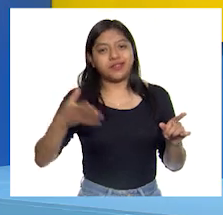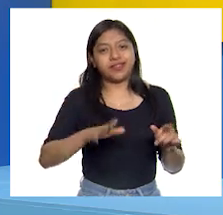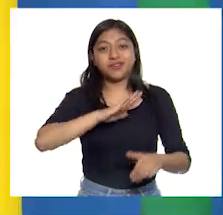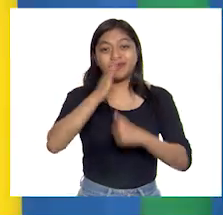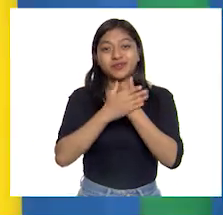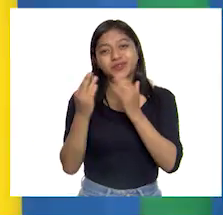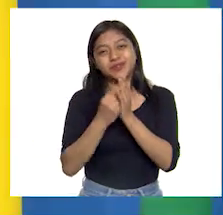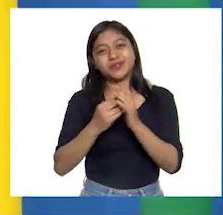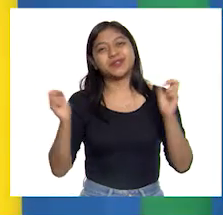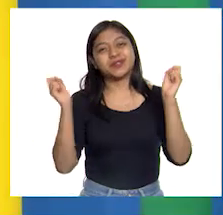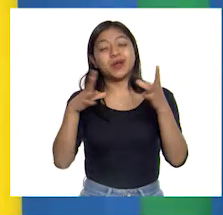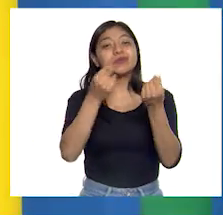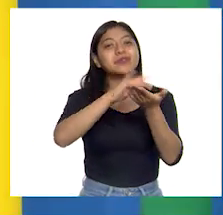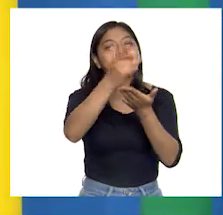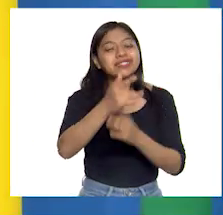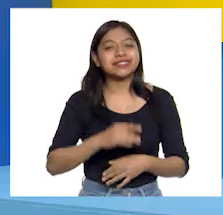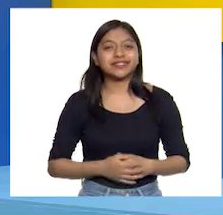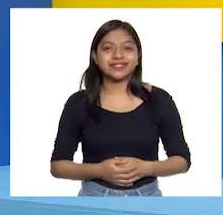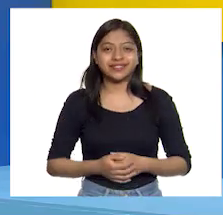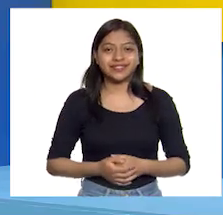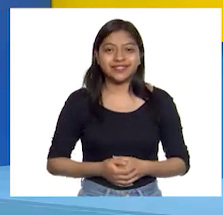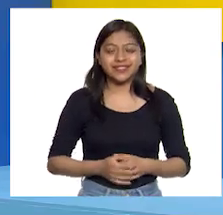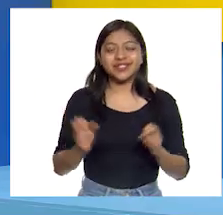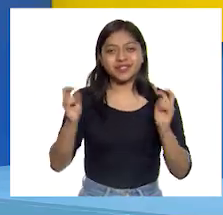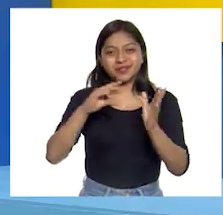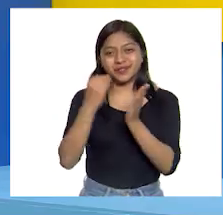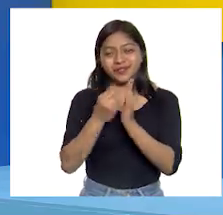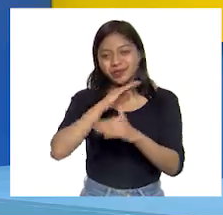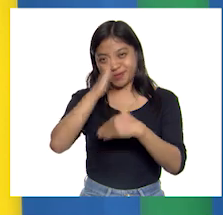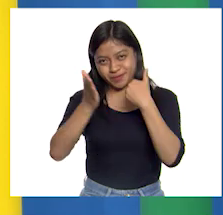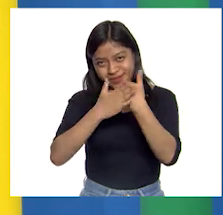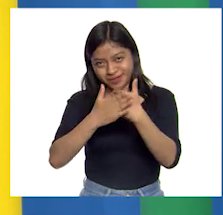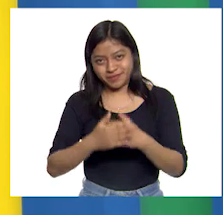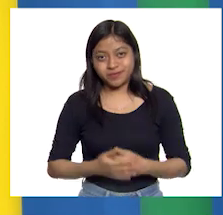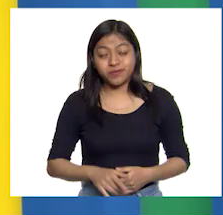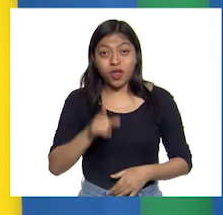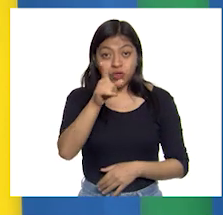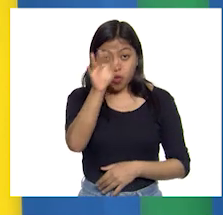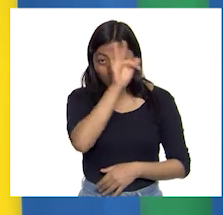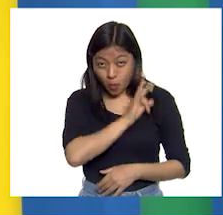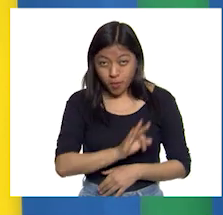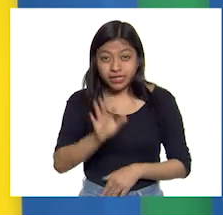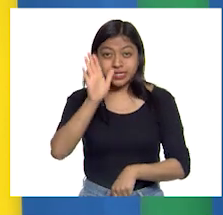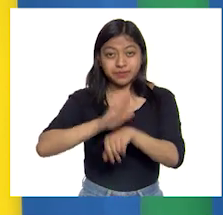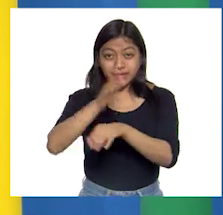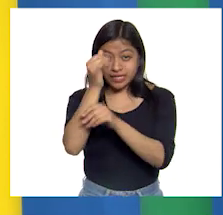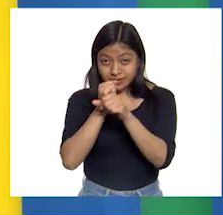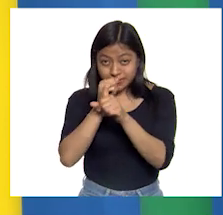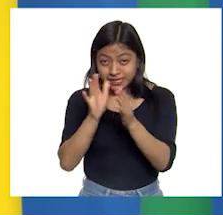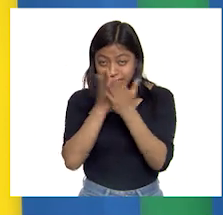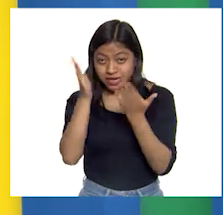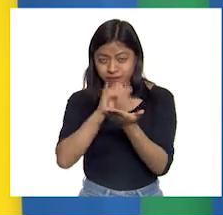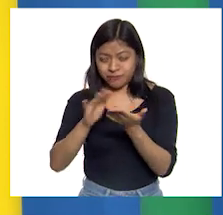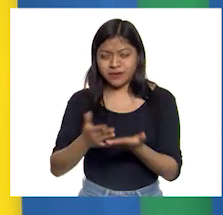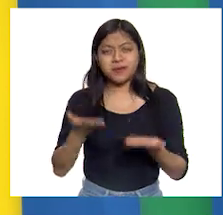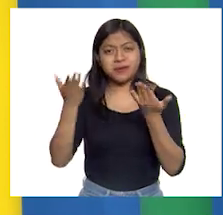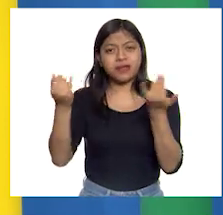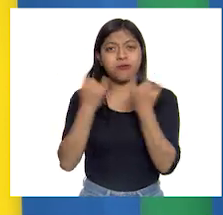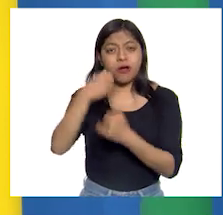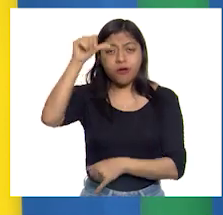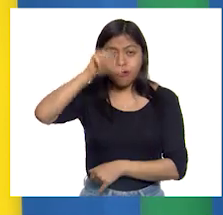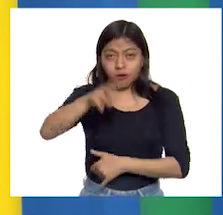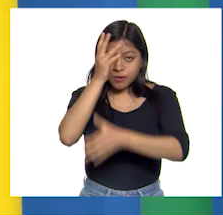parte del programa Bracero, que permitió seguir atendiendo el campo y alimentando a los soldados. Así es. Este proceso